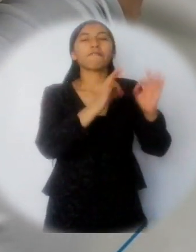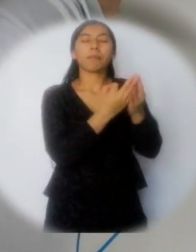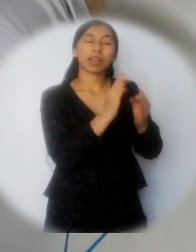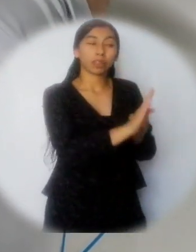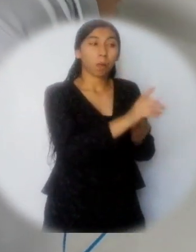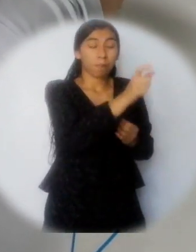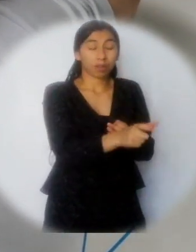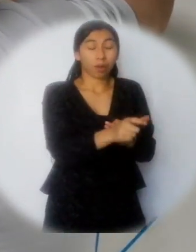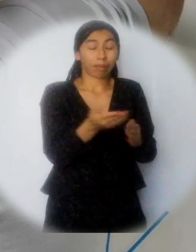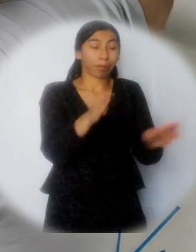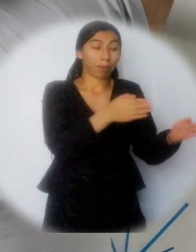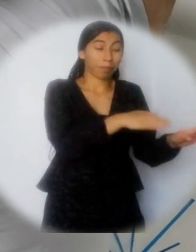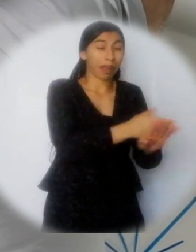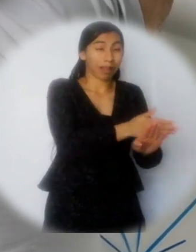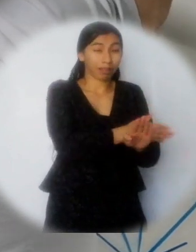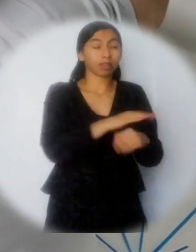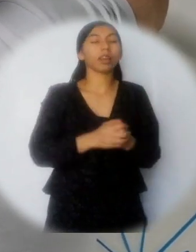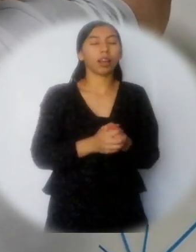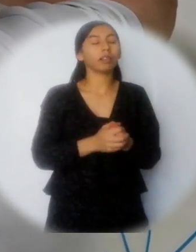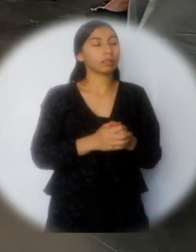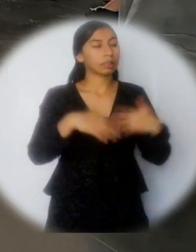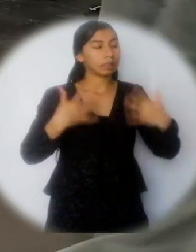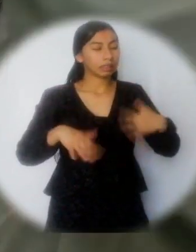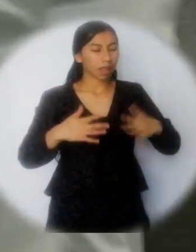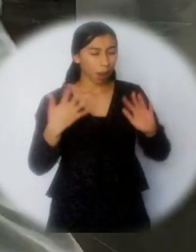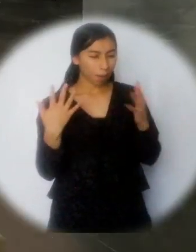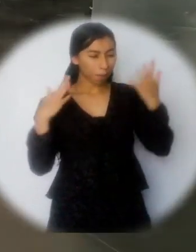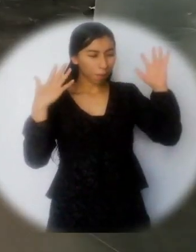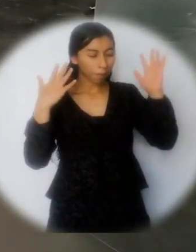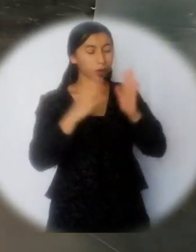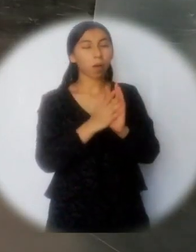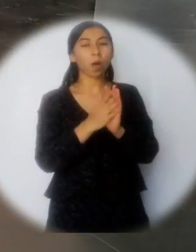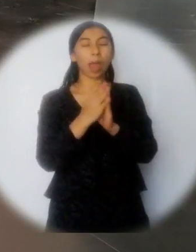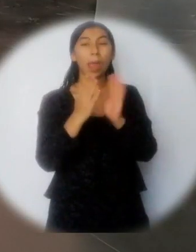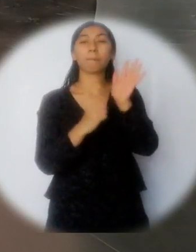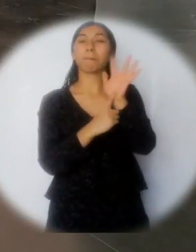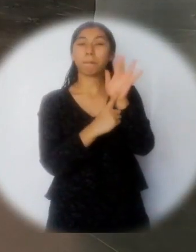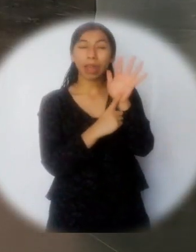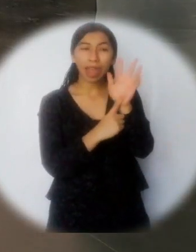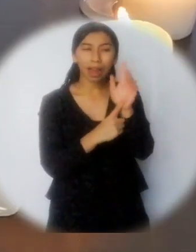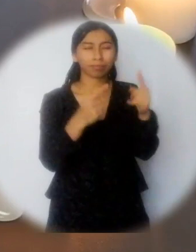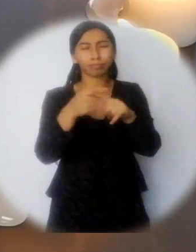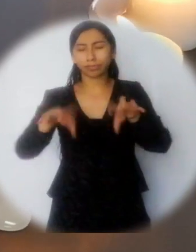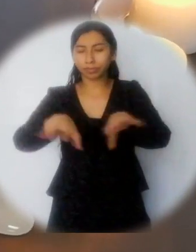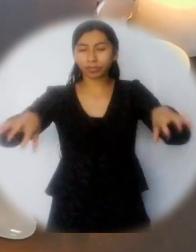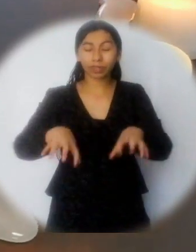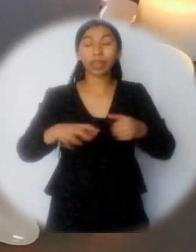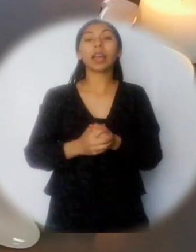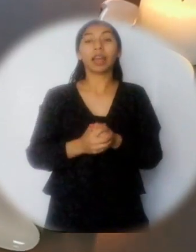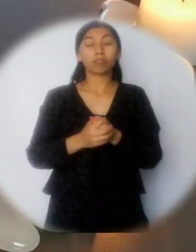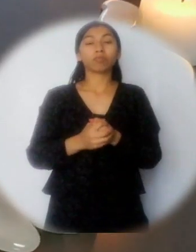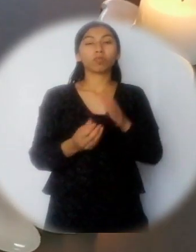diversas actividades como el Muro de los Recuerdos, la presentación simbólica de las víctimas con velas encendidas, entre otras actividades, la Unidad para